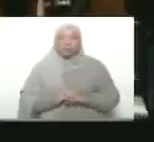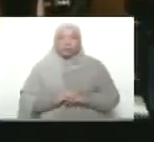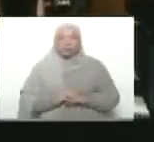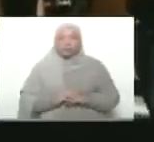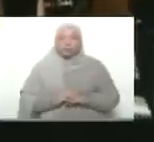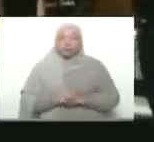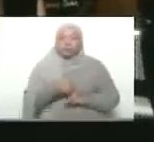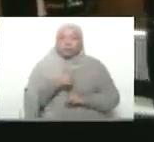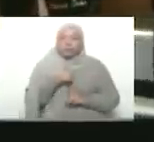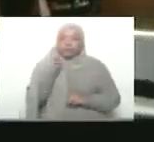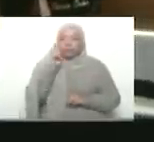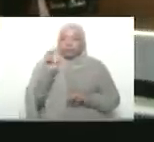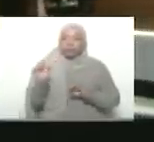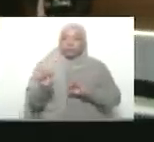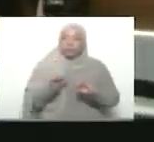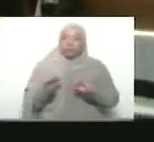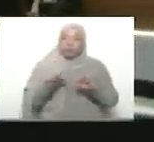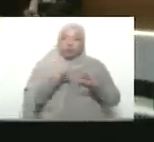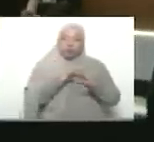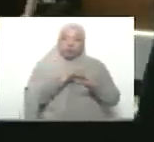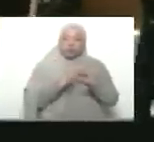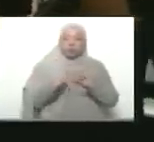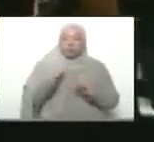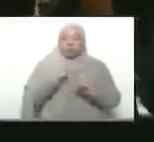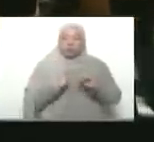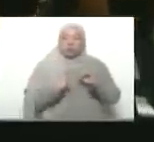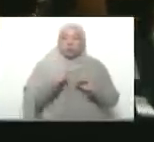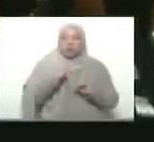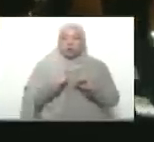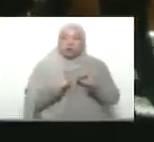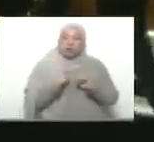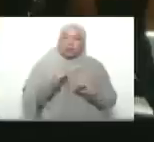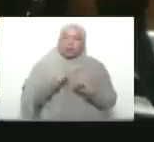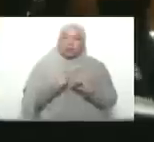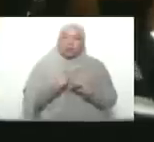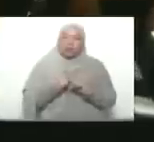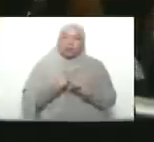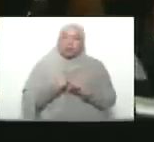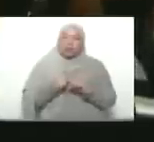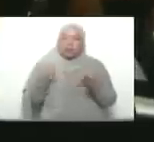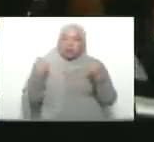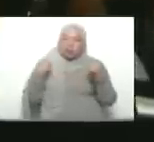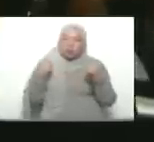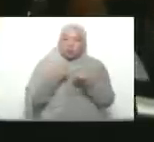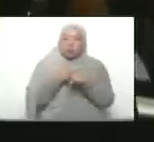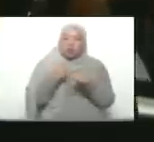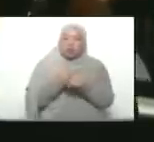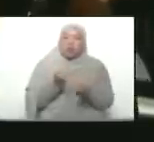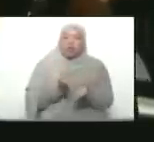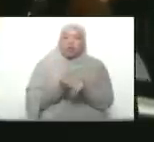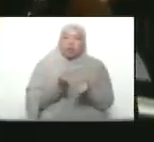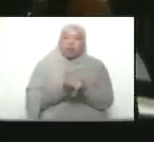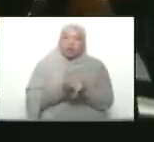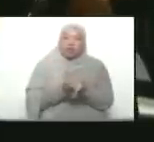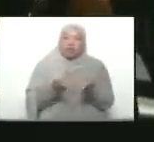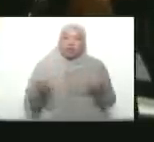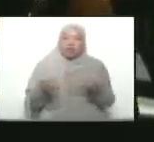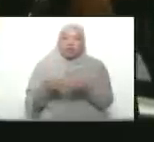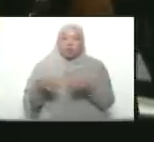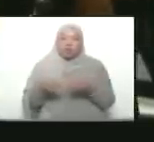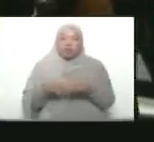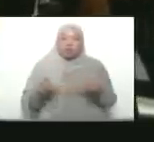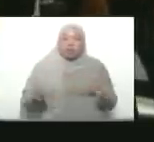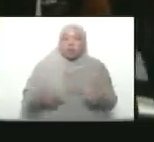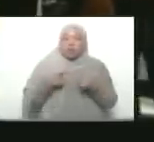veo el movimiento corazón salcero Me imagino esta metodología esta escuela estos grupos de